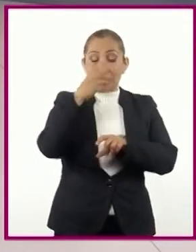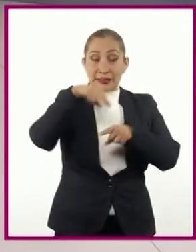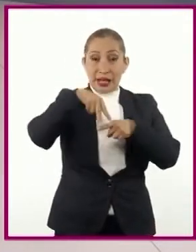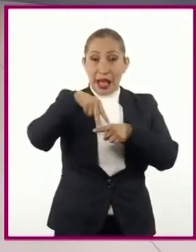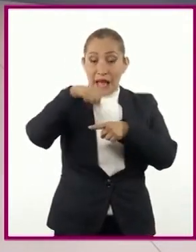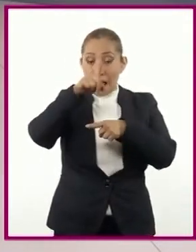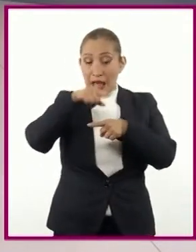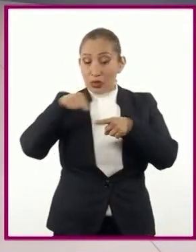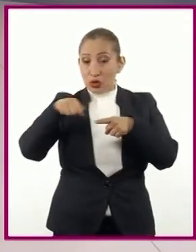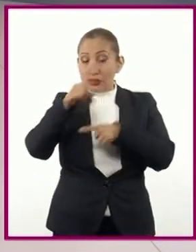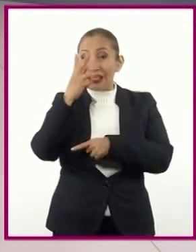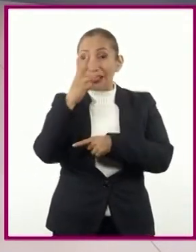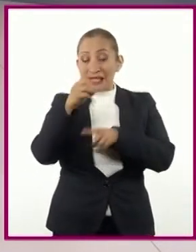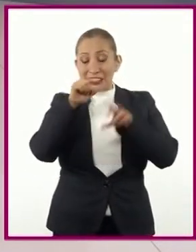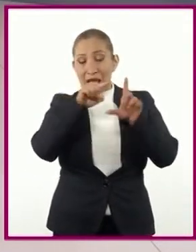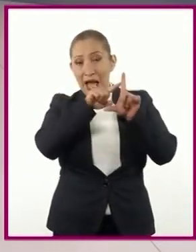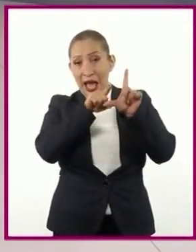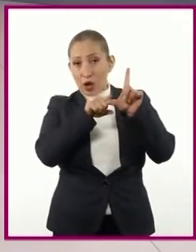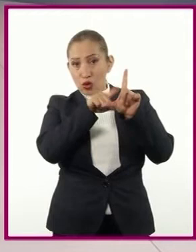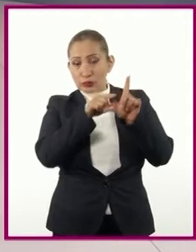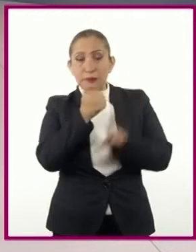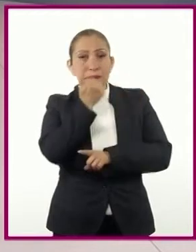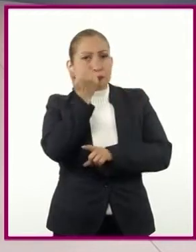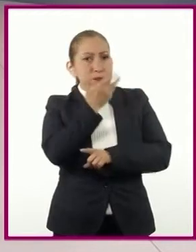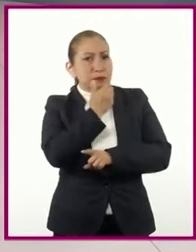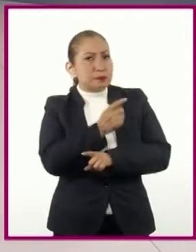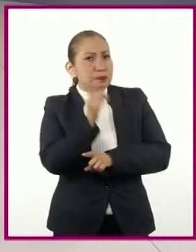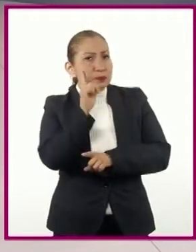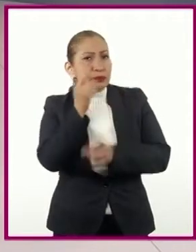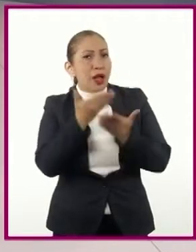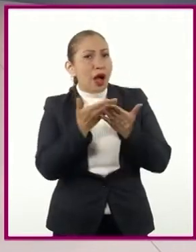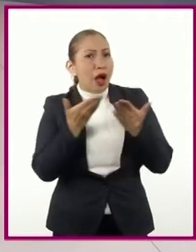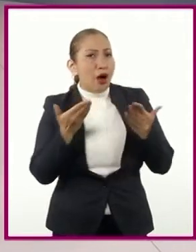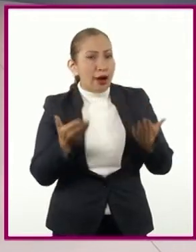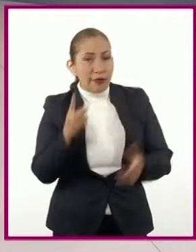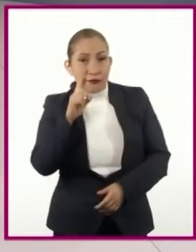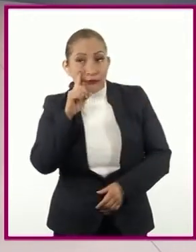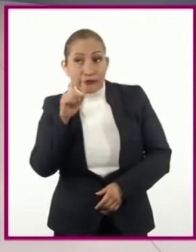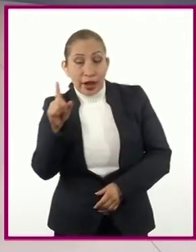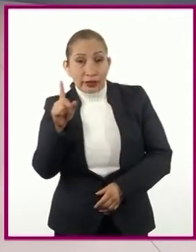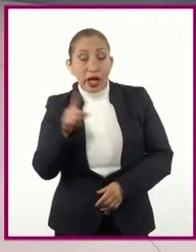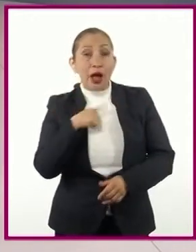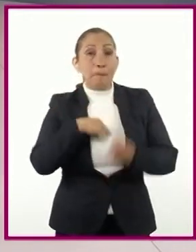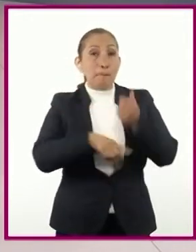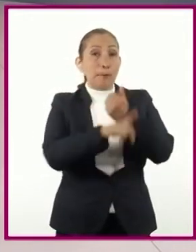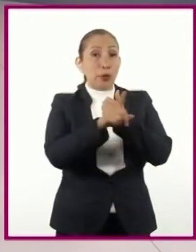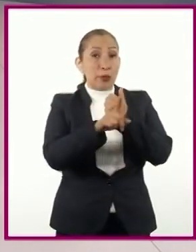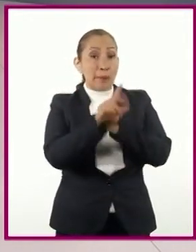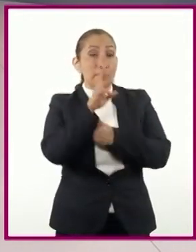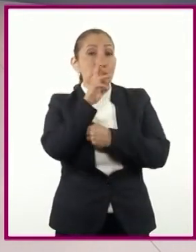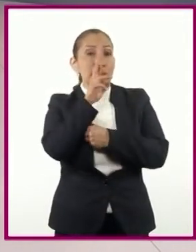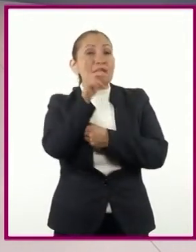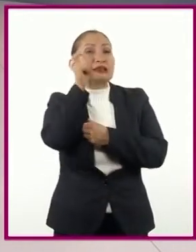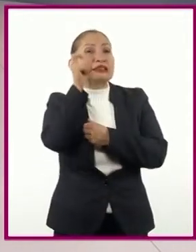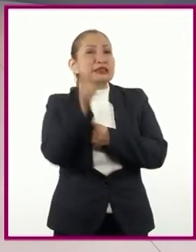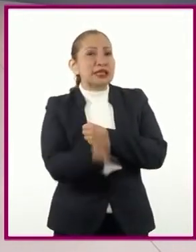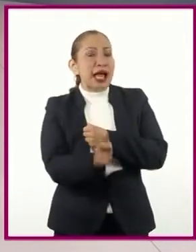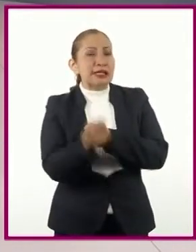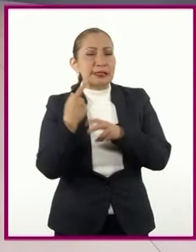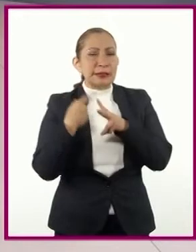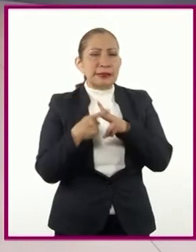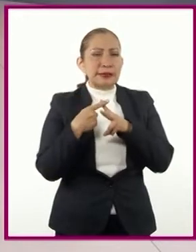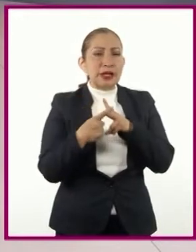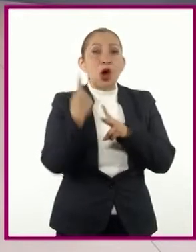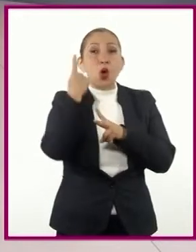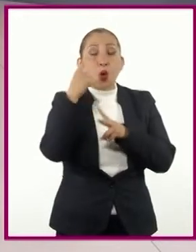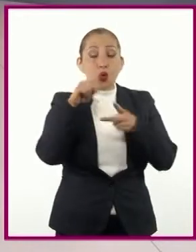3 ángulos. Alumnas y alumnos, a continuación se resuelven problemas que implican el cálculo de